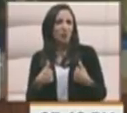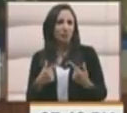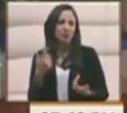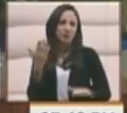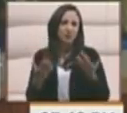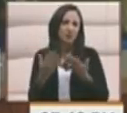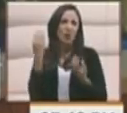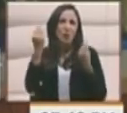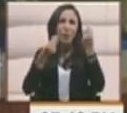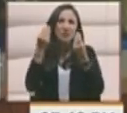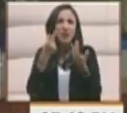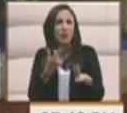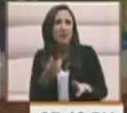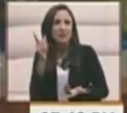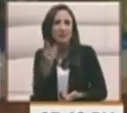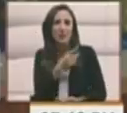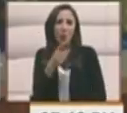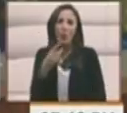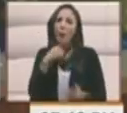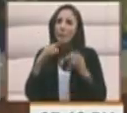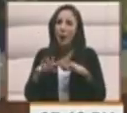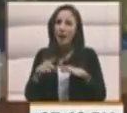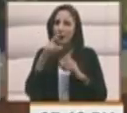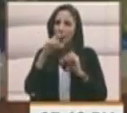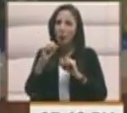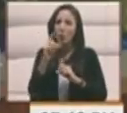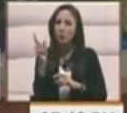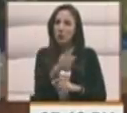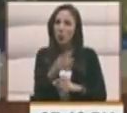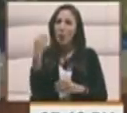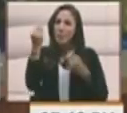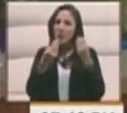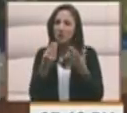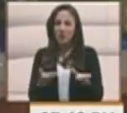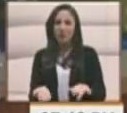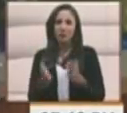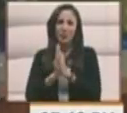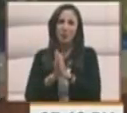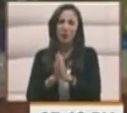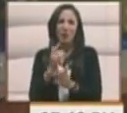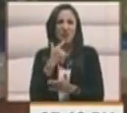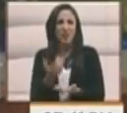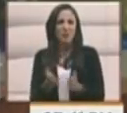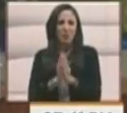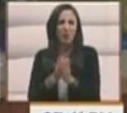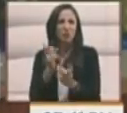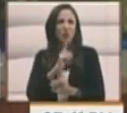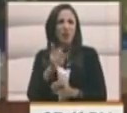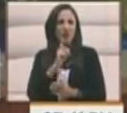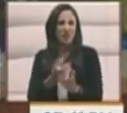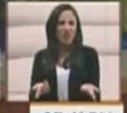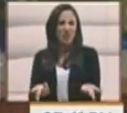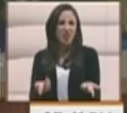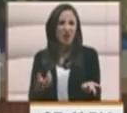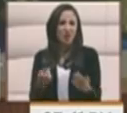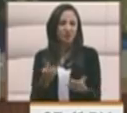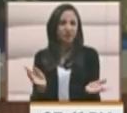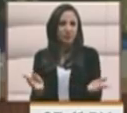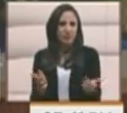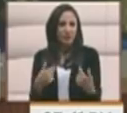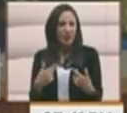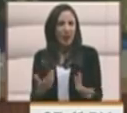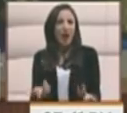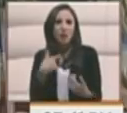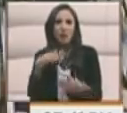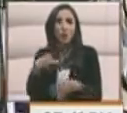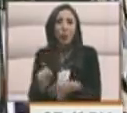delirando. Si esto ocurre, usted no nos va a condenar, no nos va a decir que somos terroristas. ¿Cómo? Por favor, le dije, ustedes no me conocen, quieren que yo les compre un